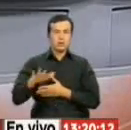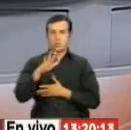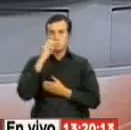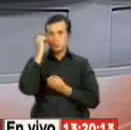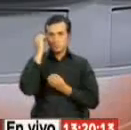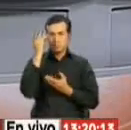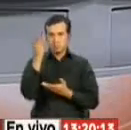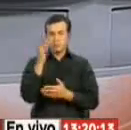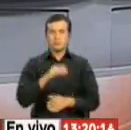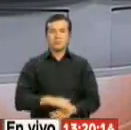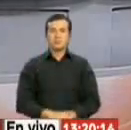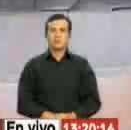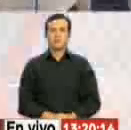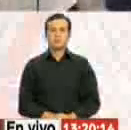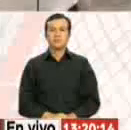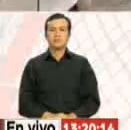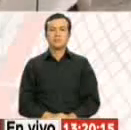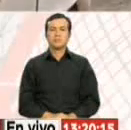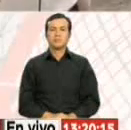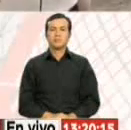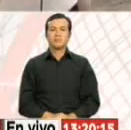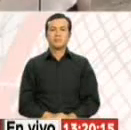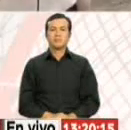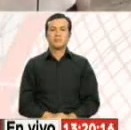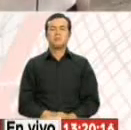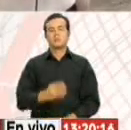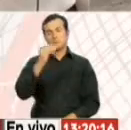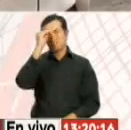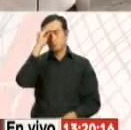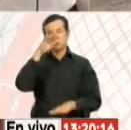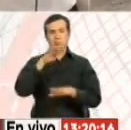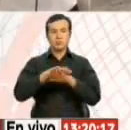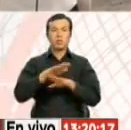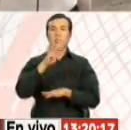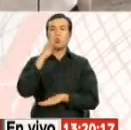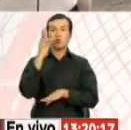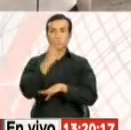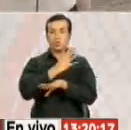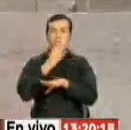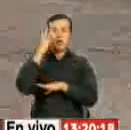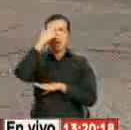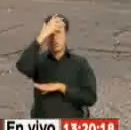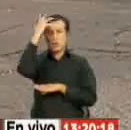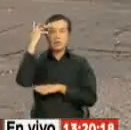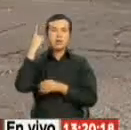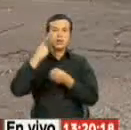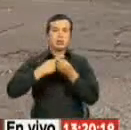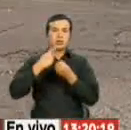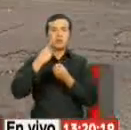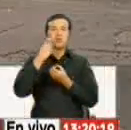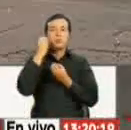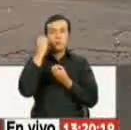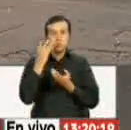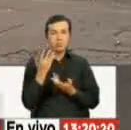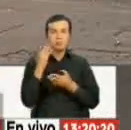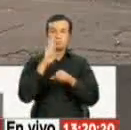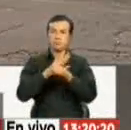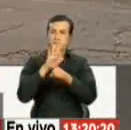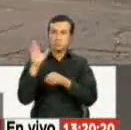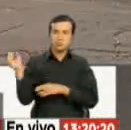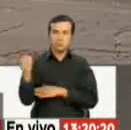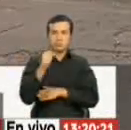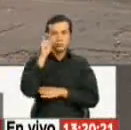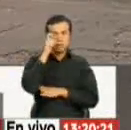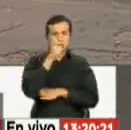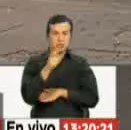nos tiene un informe buenas tardes cuatro horas duró la versión del alcalde de quito mauricio rodas él fue convocado por la